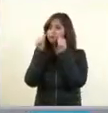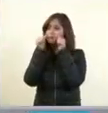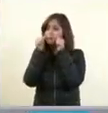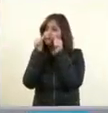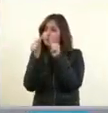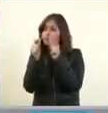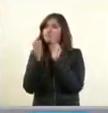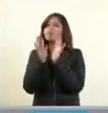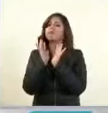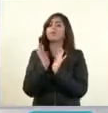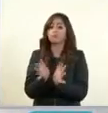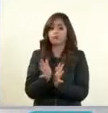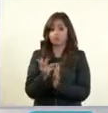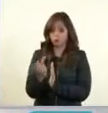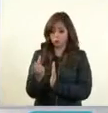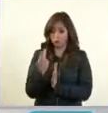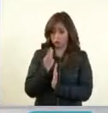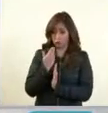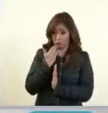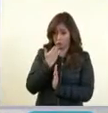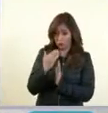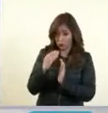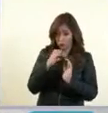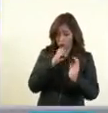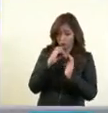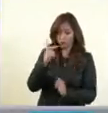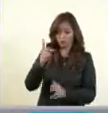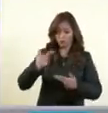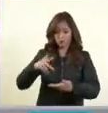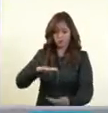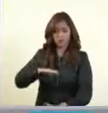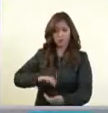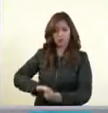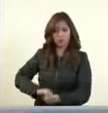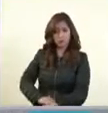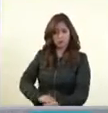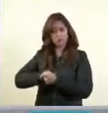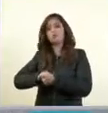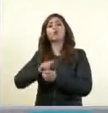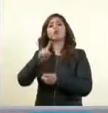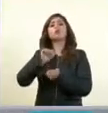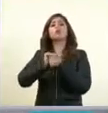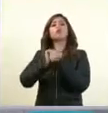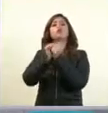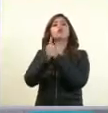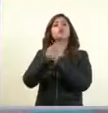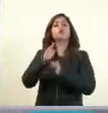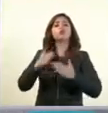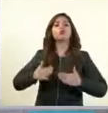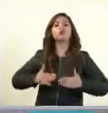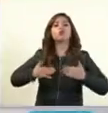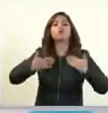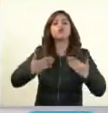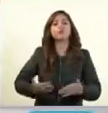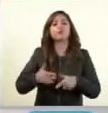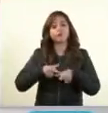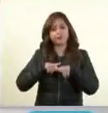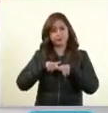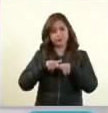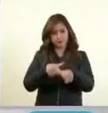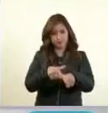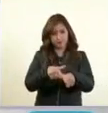hay esta posibilidad de escuchar y de que alguien tome tu mano, tienes confianza y entonces sigues un camino y un trayecto. A ver, pero yo te pregunto